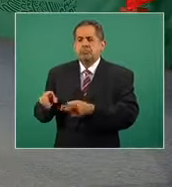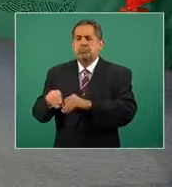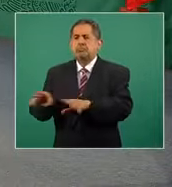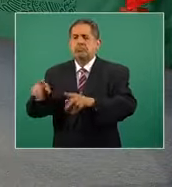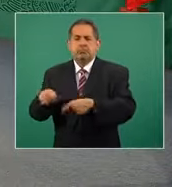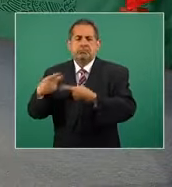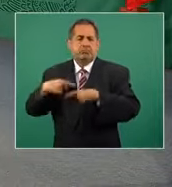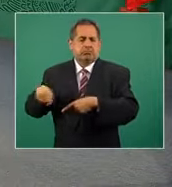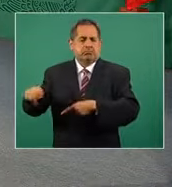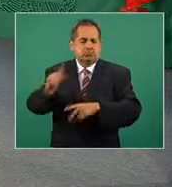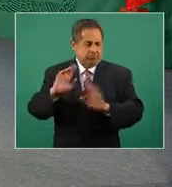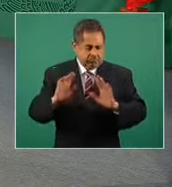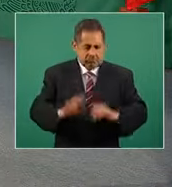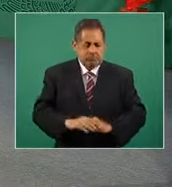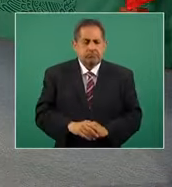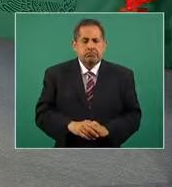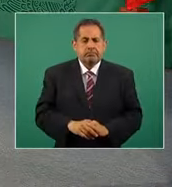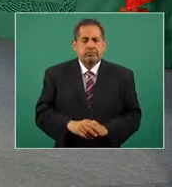Así.